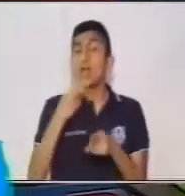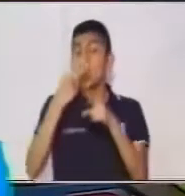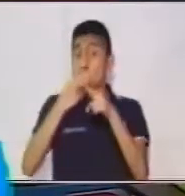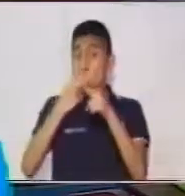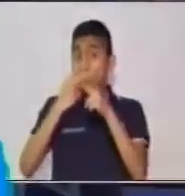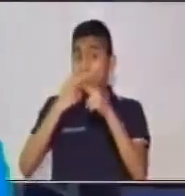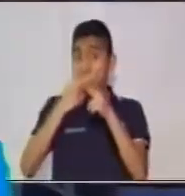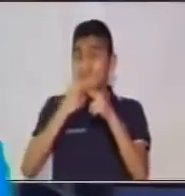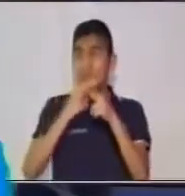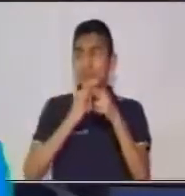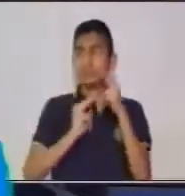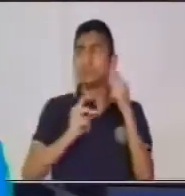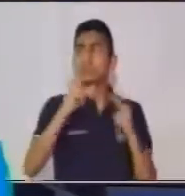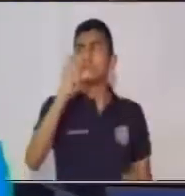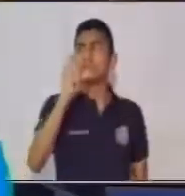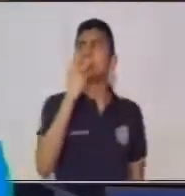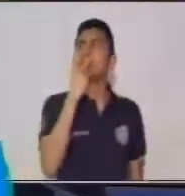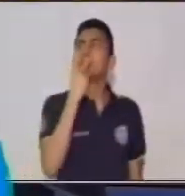palabra es